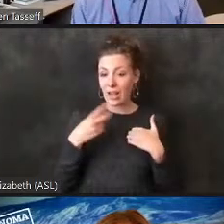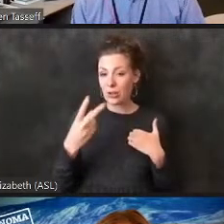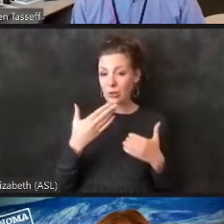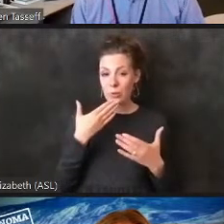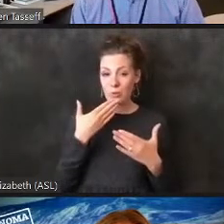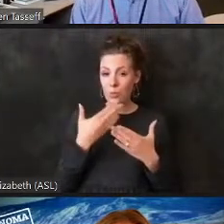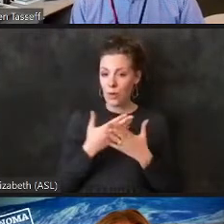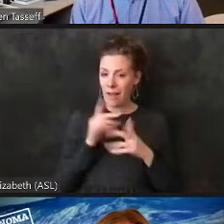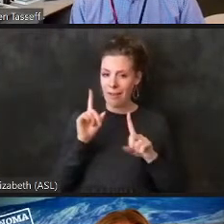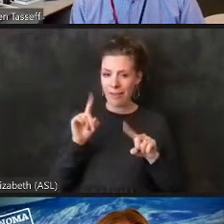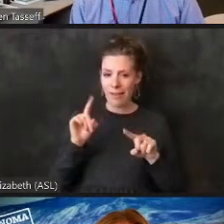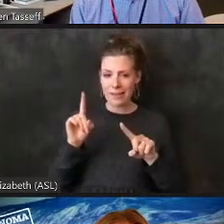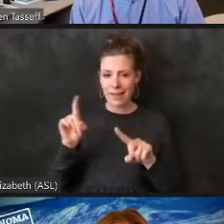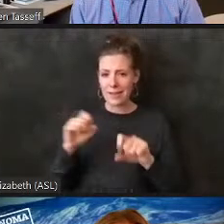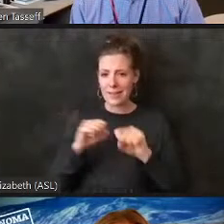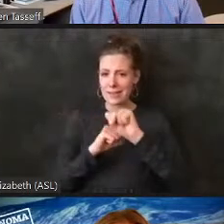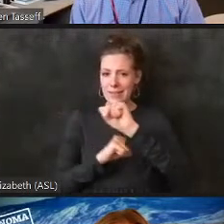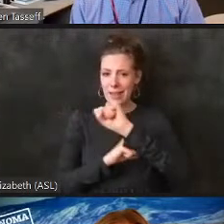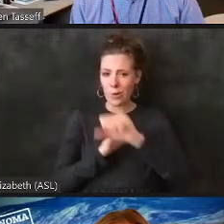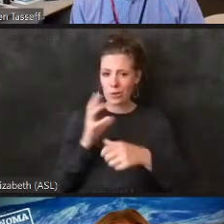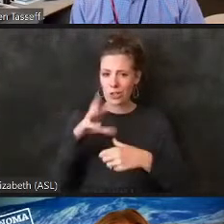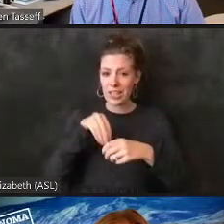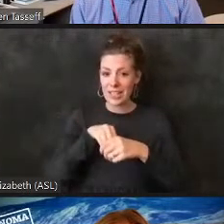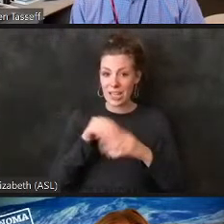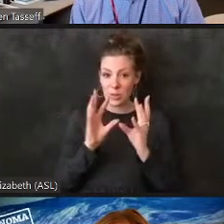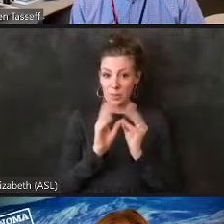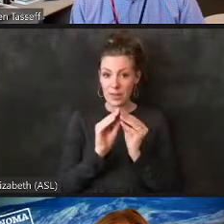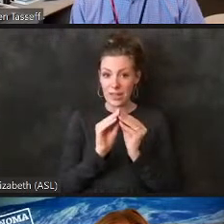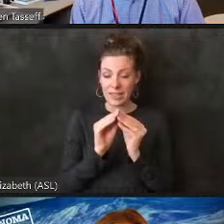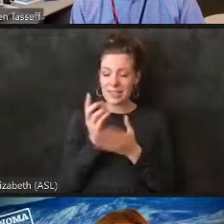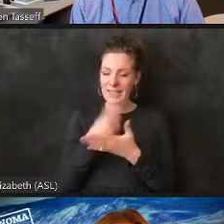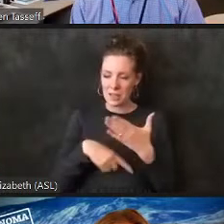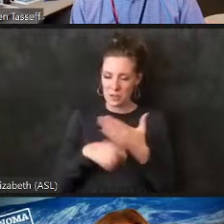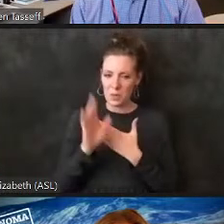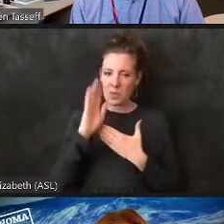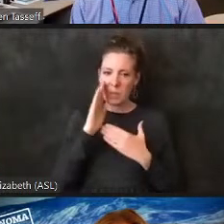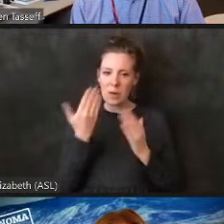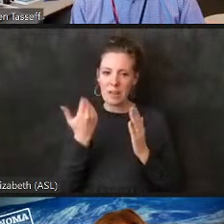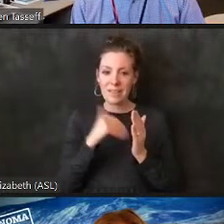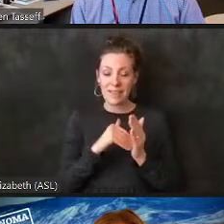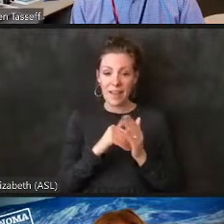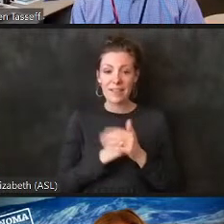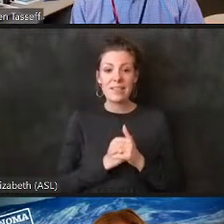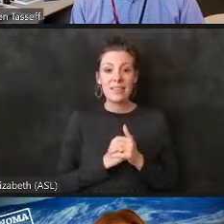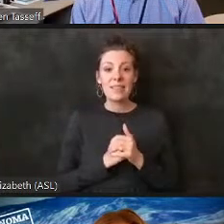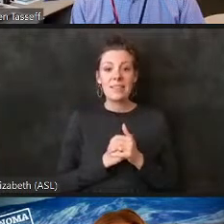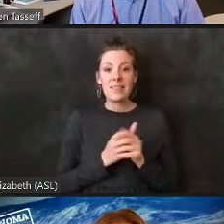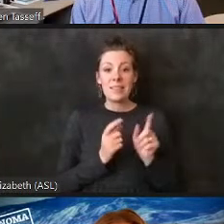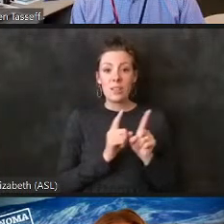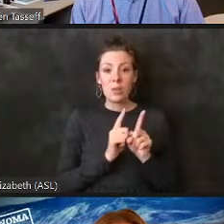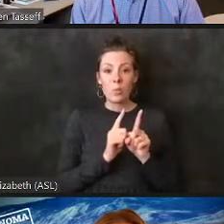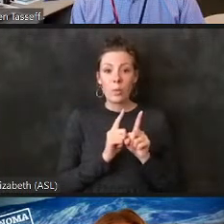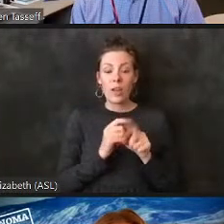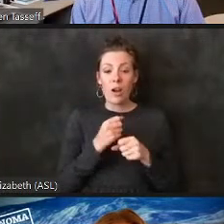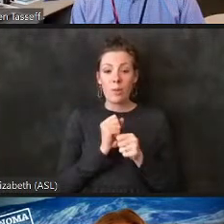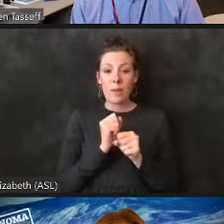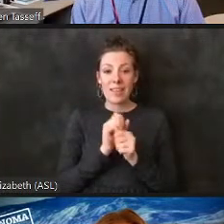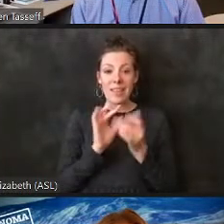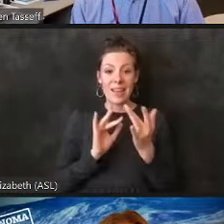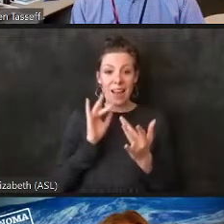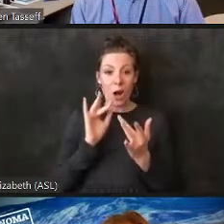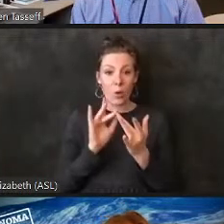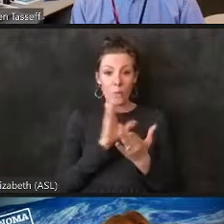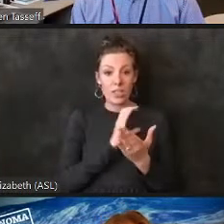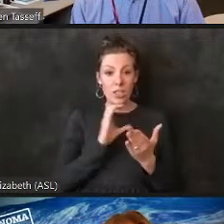tenido dos atendencias a dos juntas de edad para los grupos interesados y estamos planeando para la semana que viene. Estamos